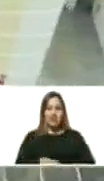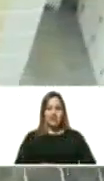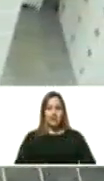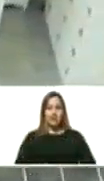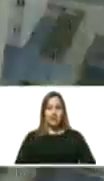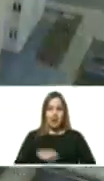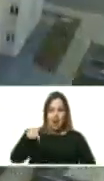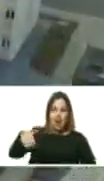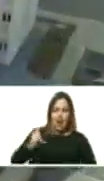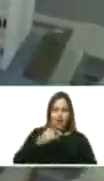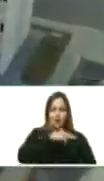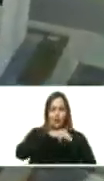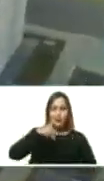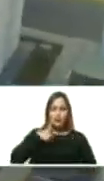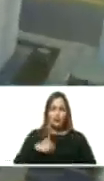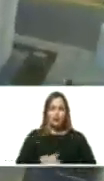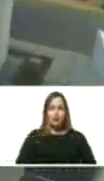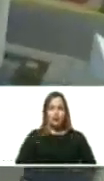Aquí estamos nosotros